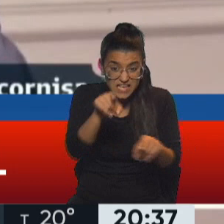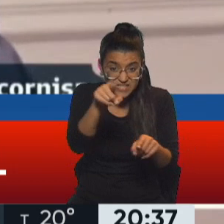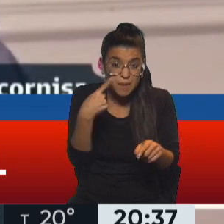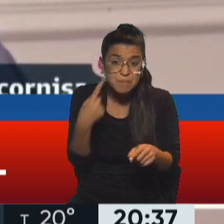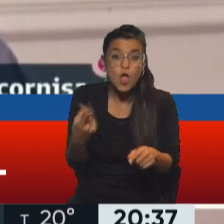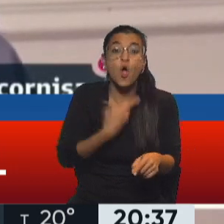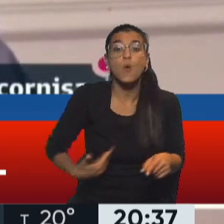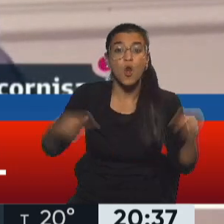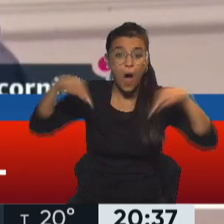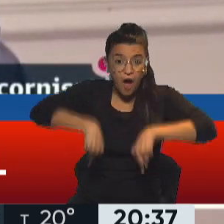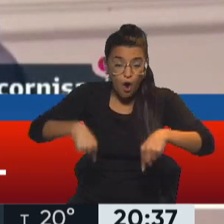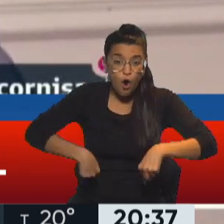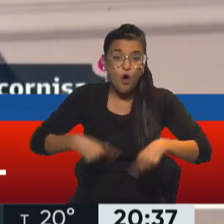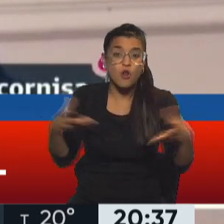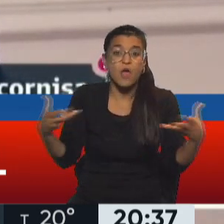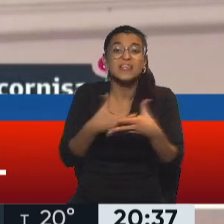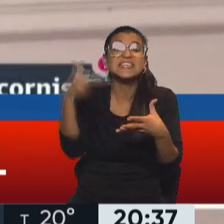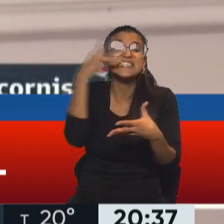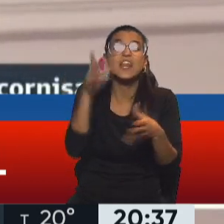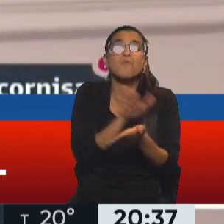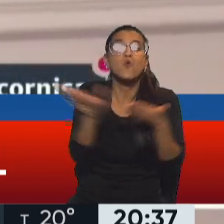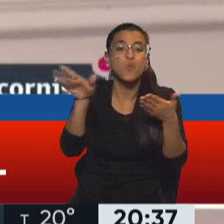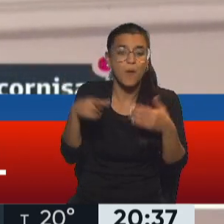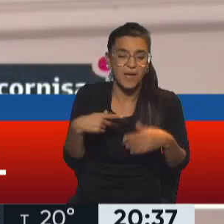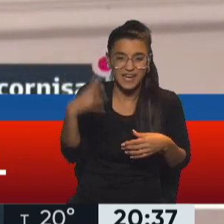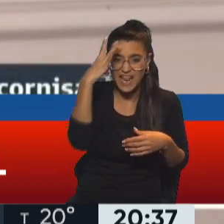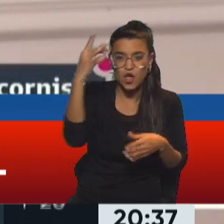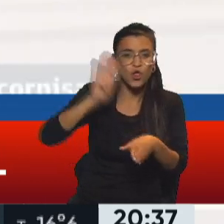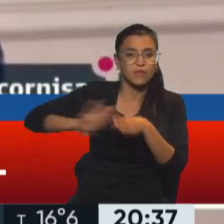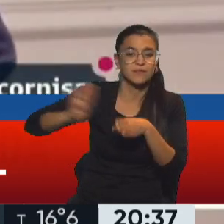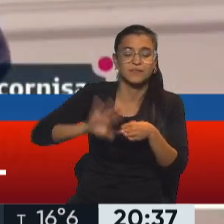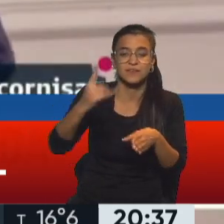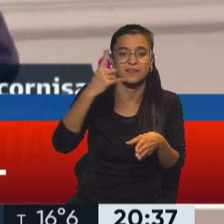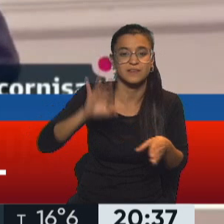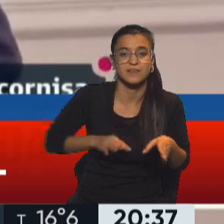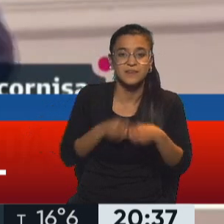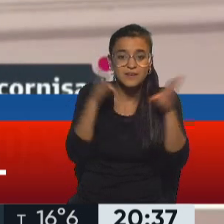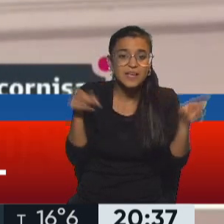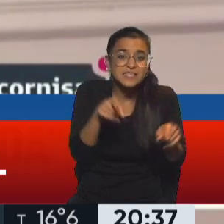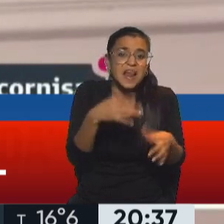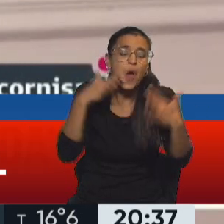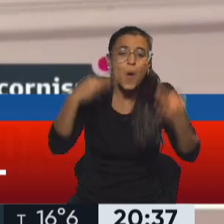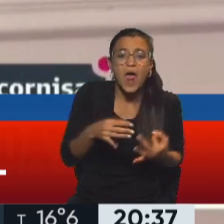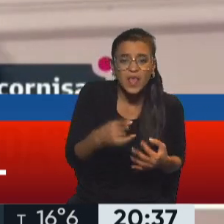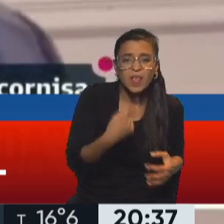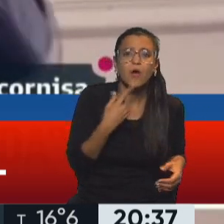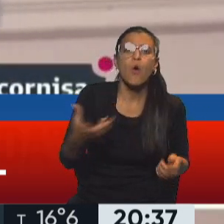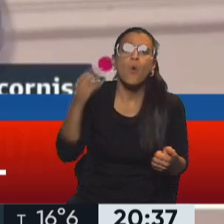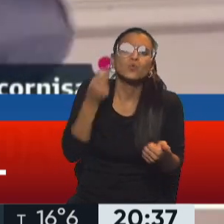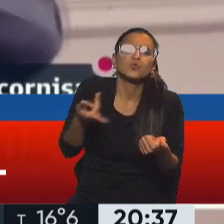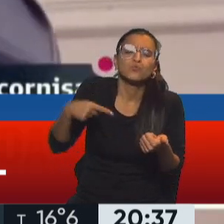el gobierno ahora de vuelta, el kirchnerismo en su nueva versión. Récord de deuda en un solo año. Y esta es la verdad. Y uno los escucha todo el